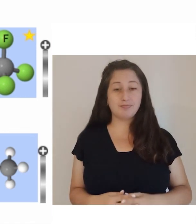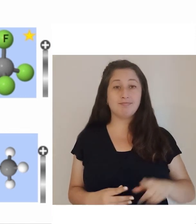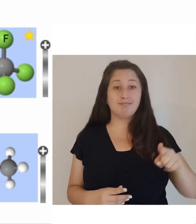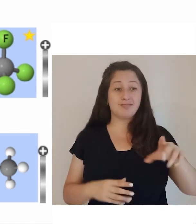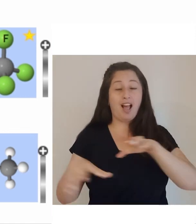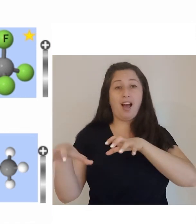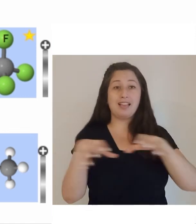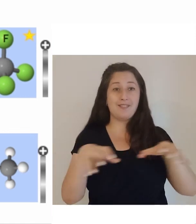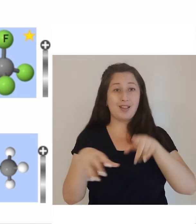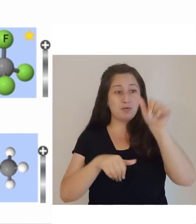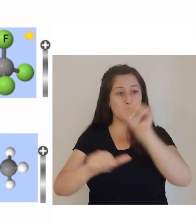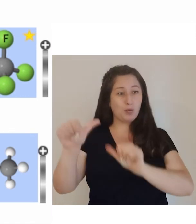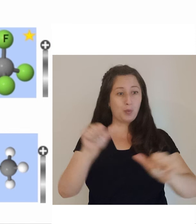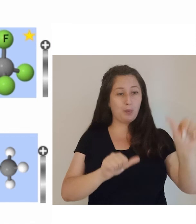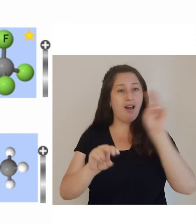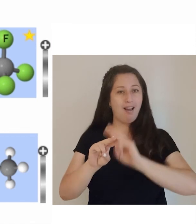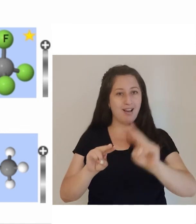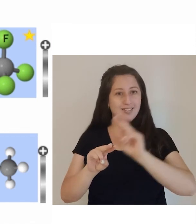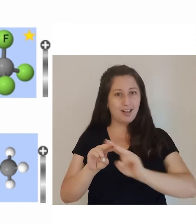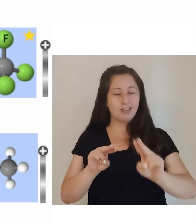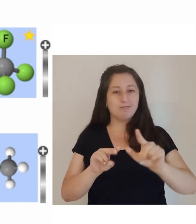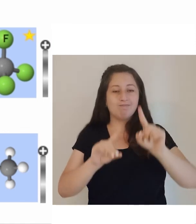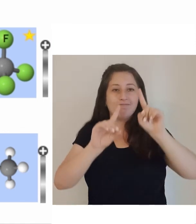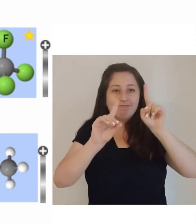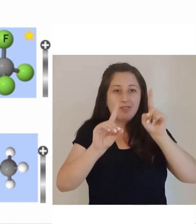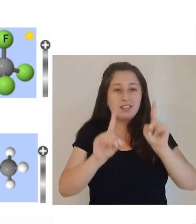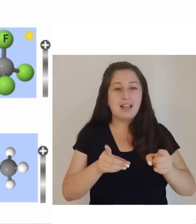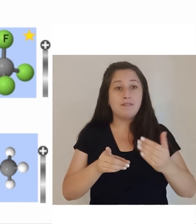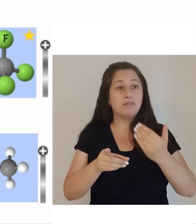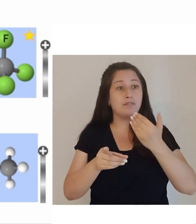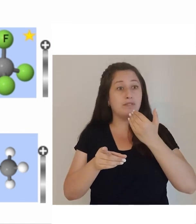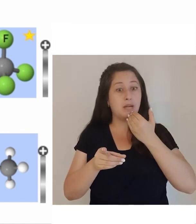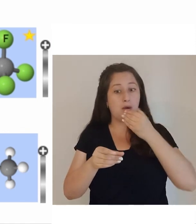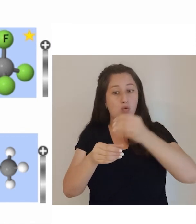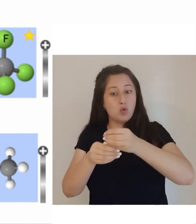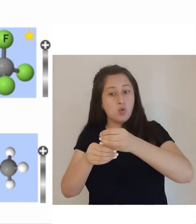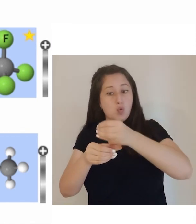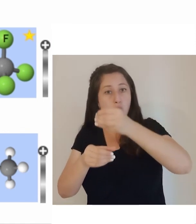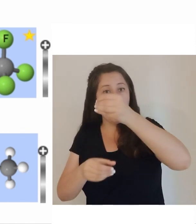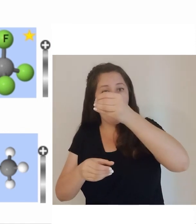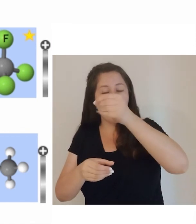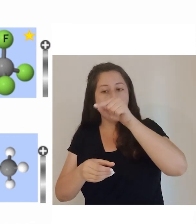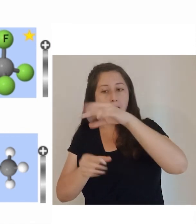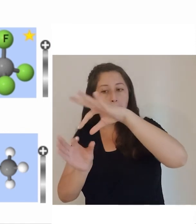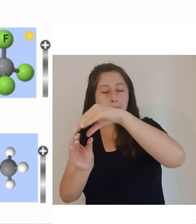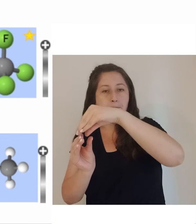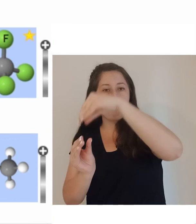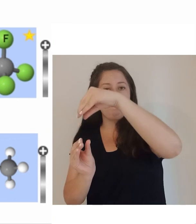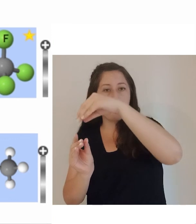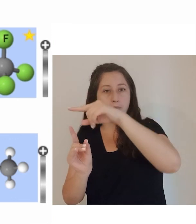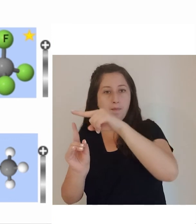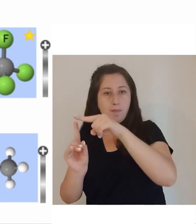Como parte de la actividad experimental que realizas, debes colocar cada tubo de ensayo entre